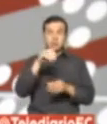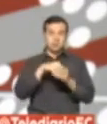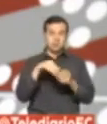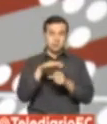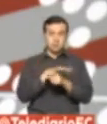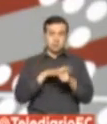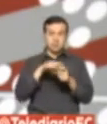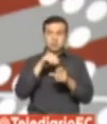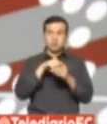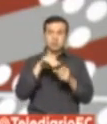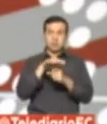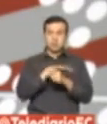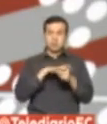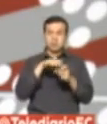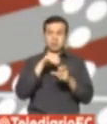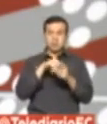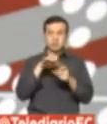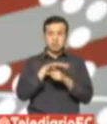de la misma